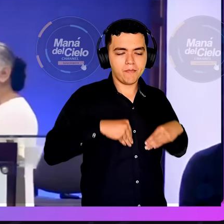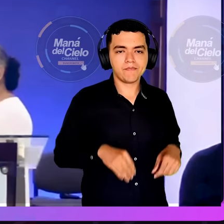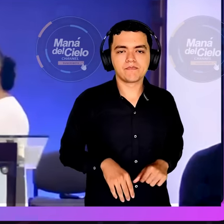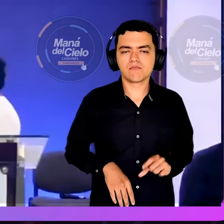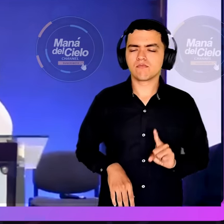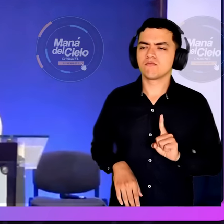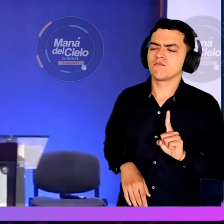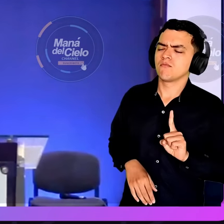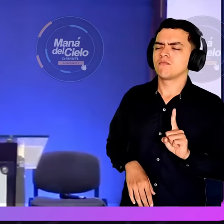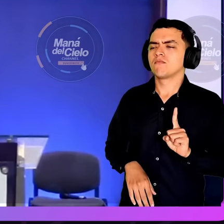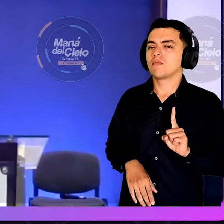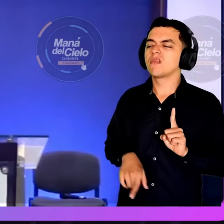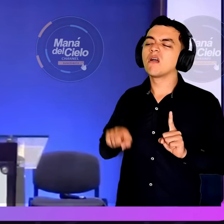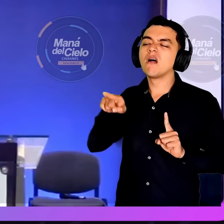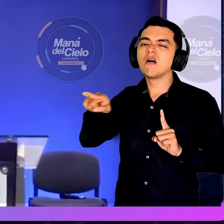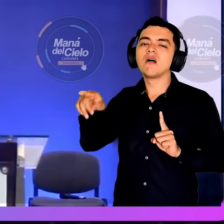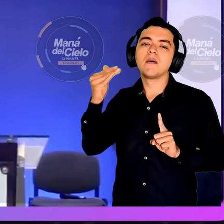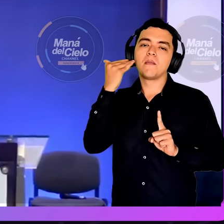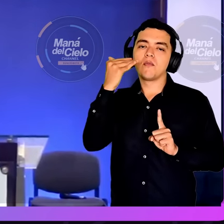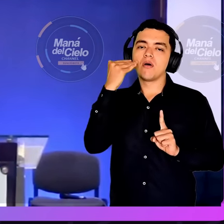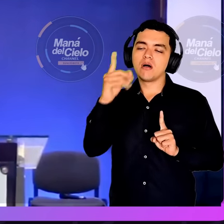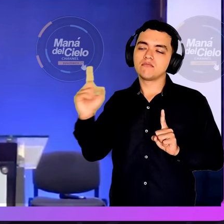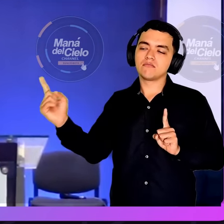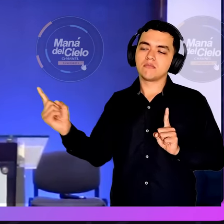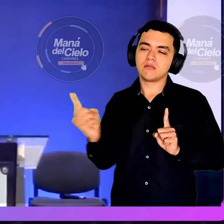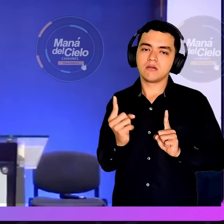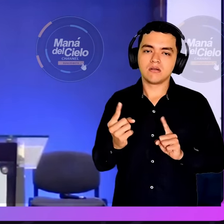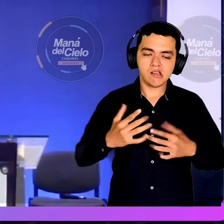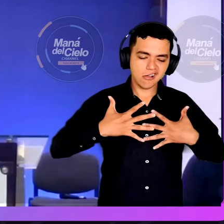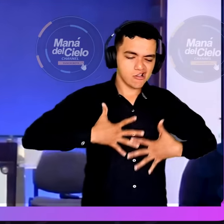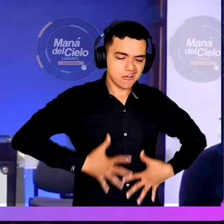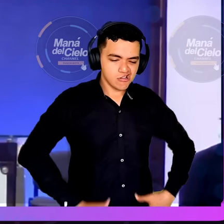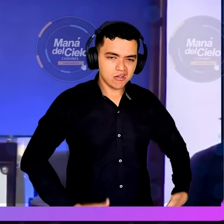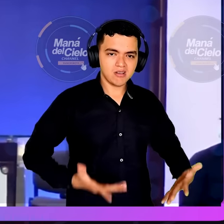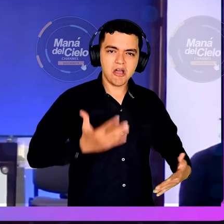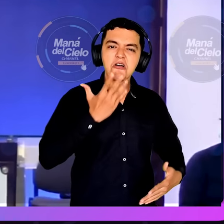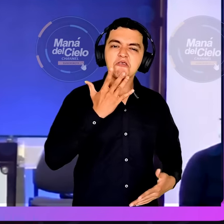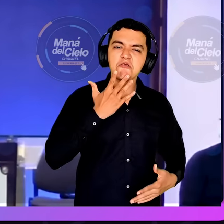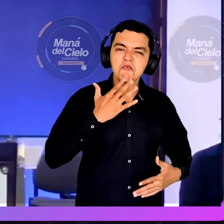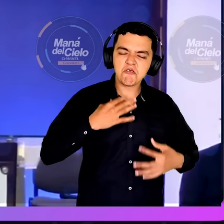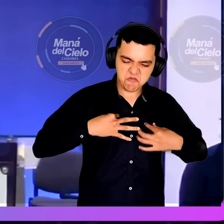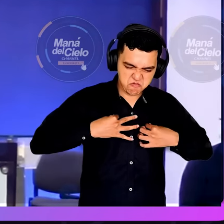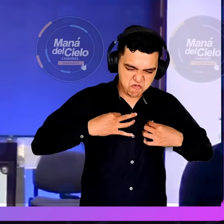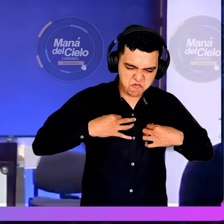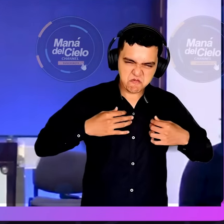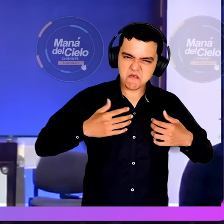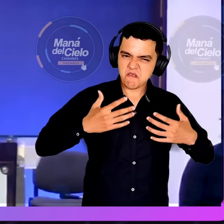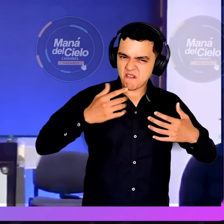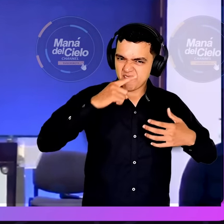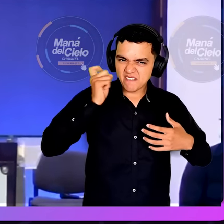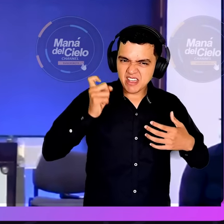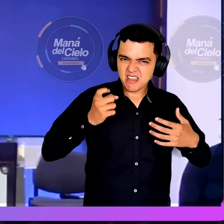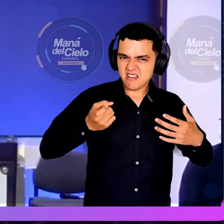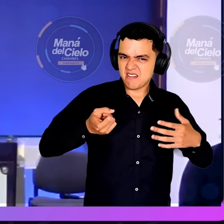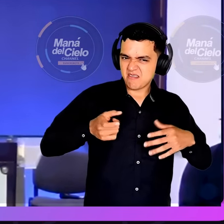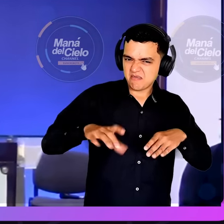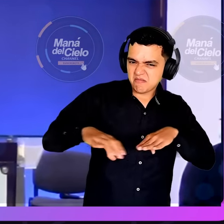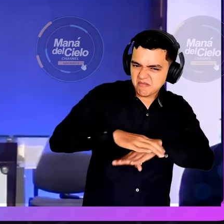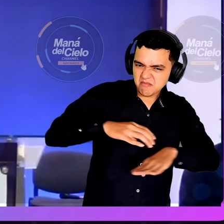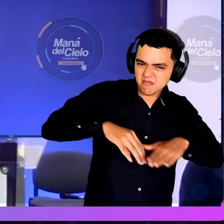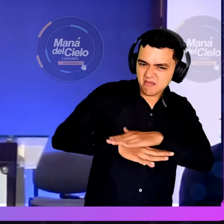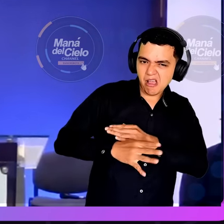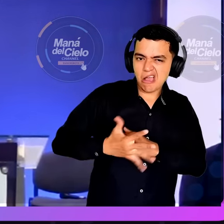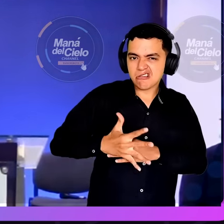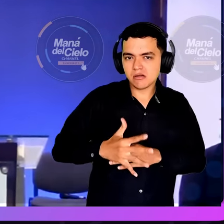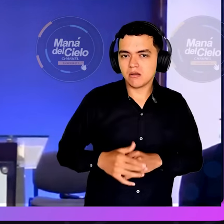eso me representa dinero a mí, decía el juez, para que me pague el beneficio que le voy a hacer. Pero si tú ves una viuda por ahí o una persona mal